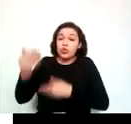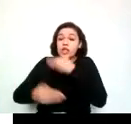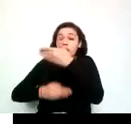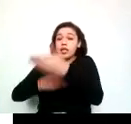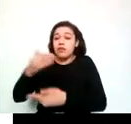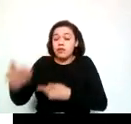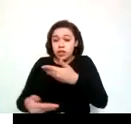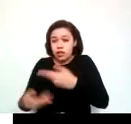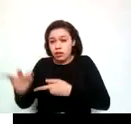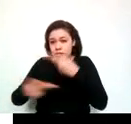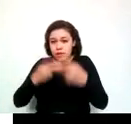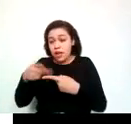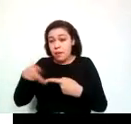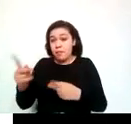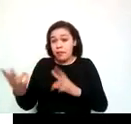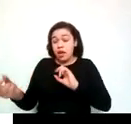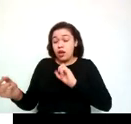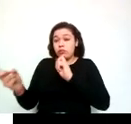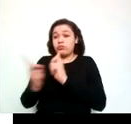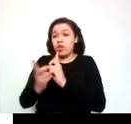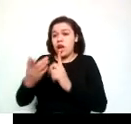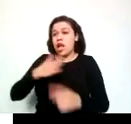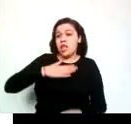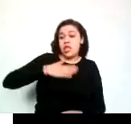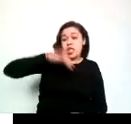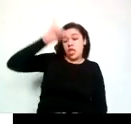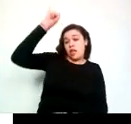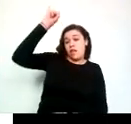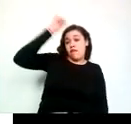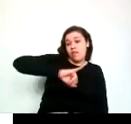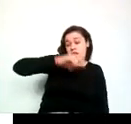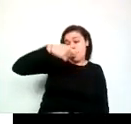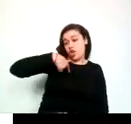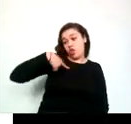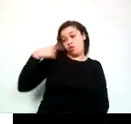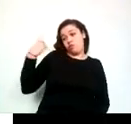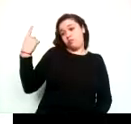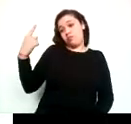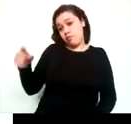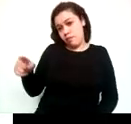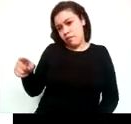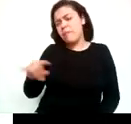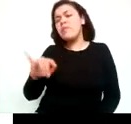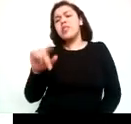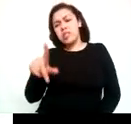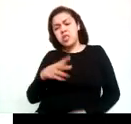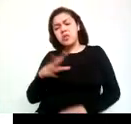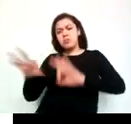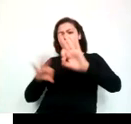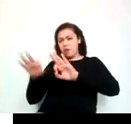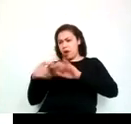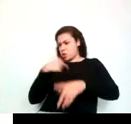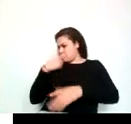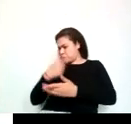pero no tiene una relación de subordinación con mi institución. Sí es un trabajo remunerado, pero